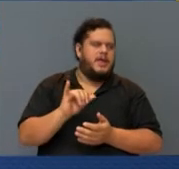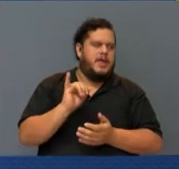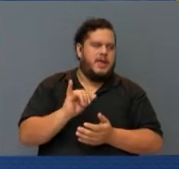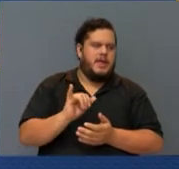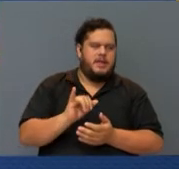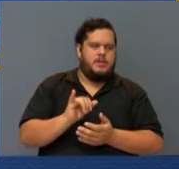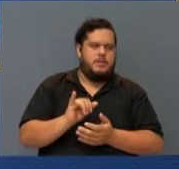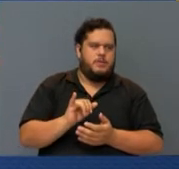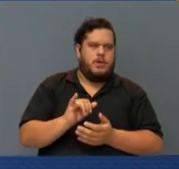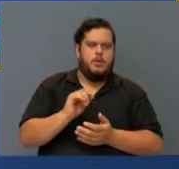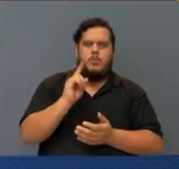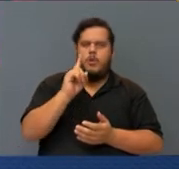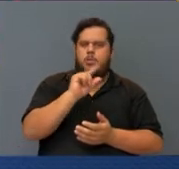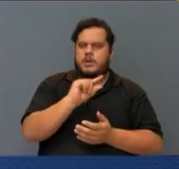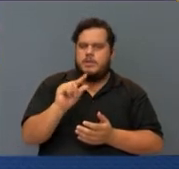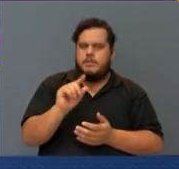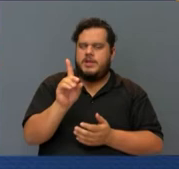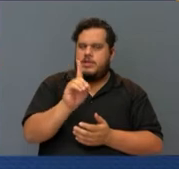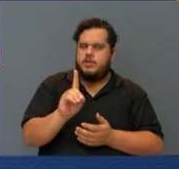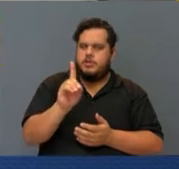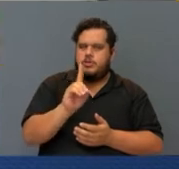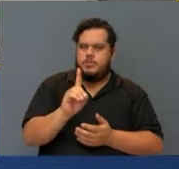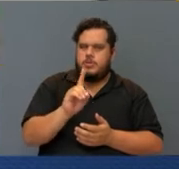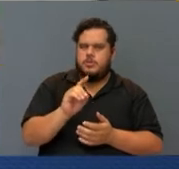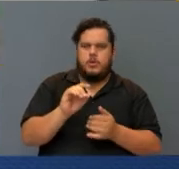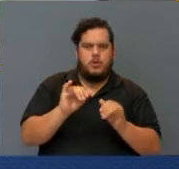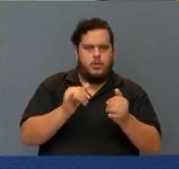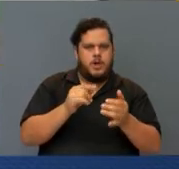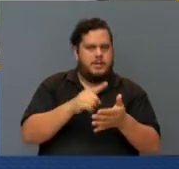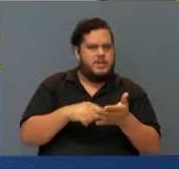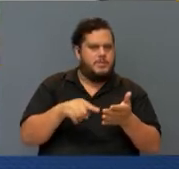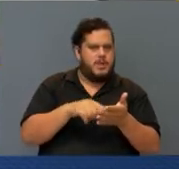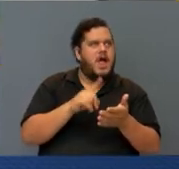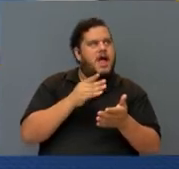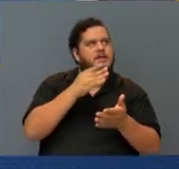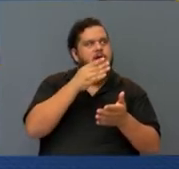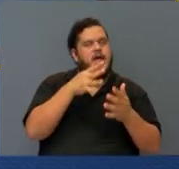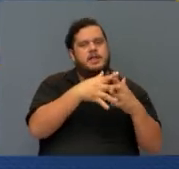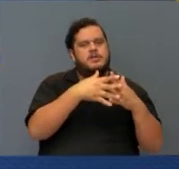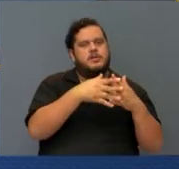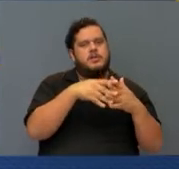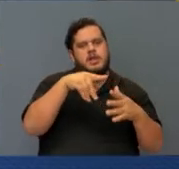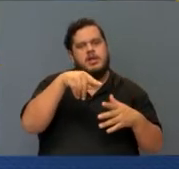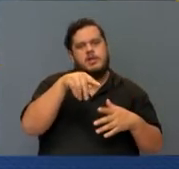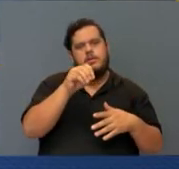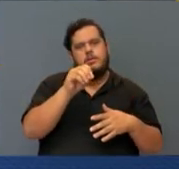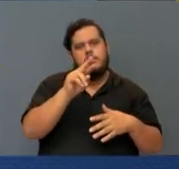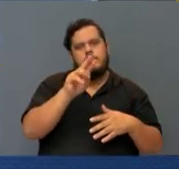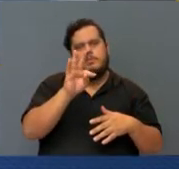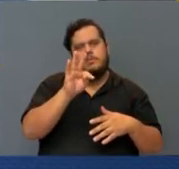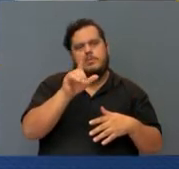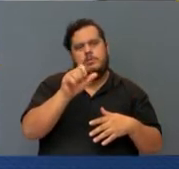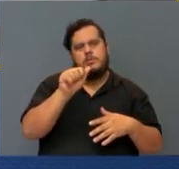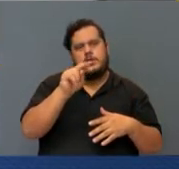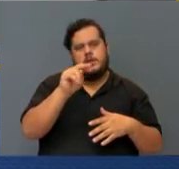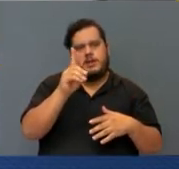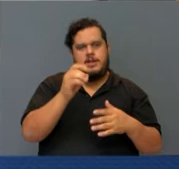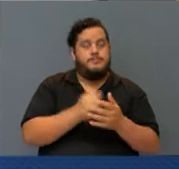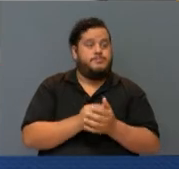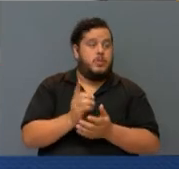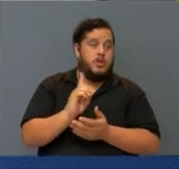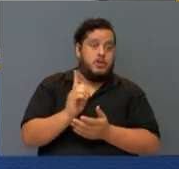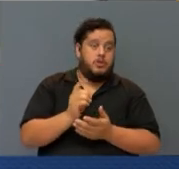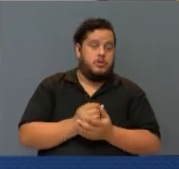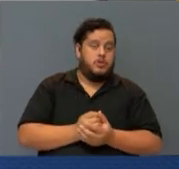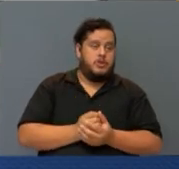una semana donde el domingo conjugamos eliminador en eeuu en portales ese recuerdo la noche previa que ha partido en portland donde